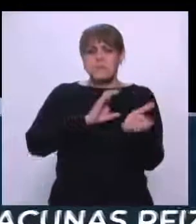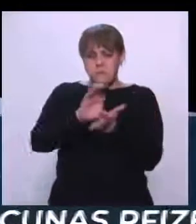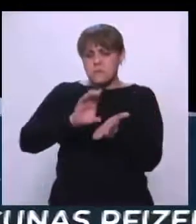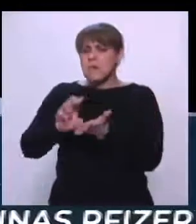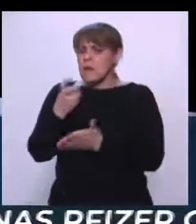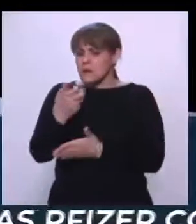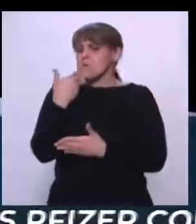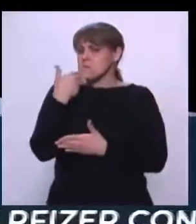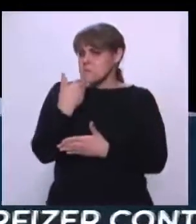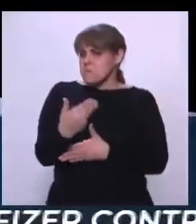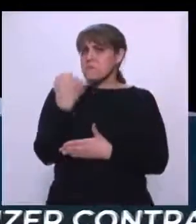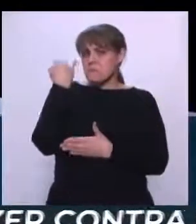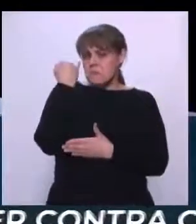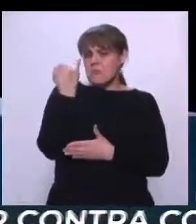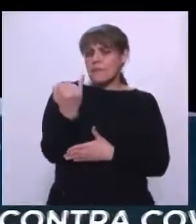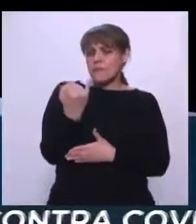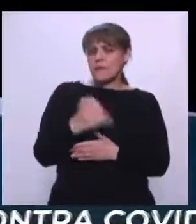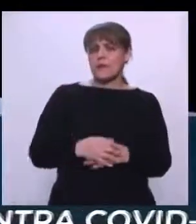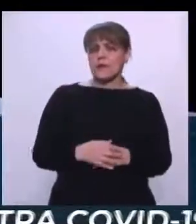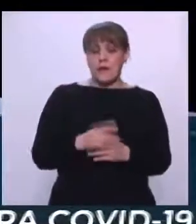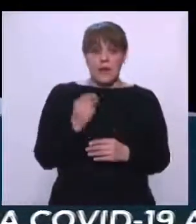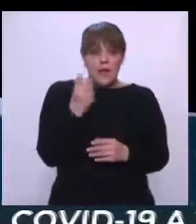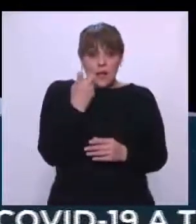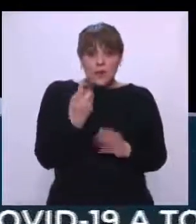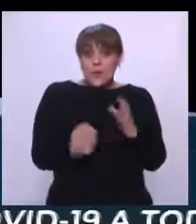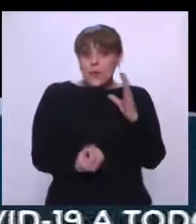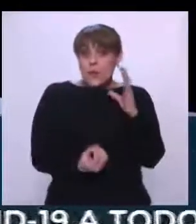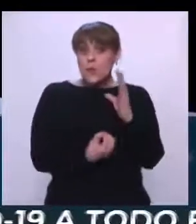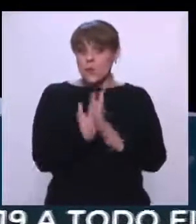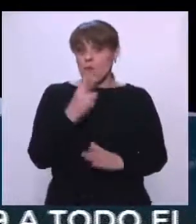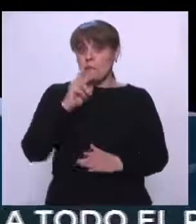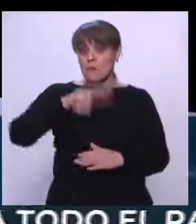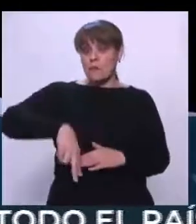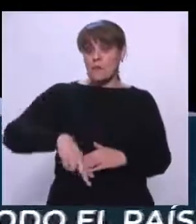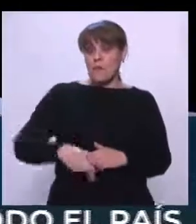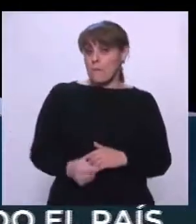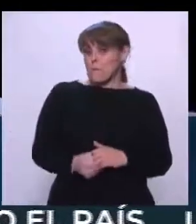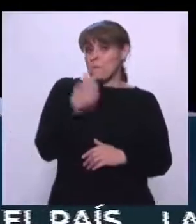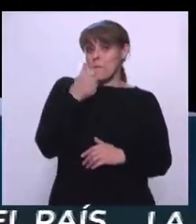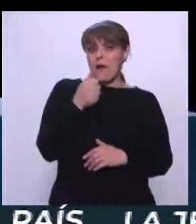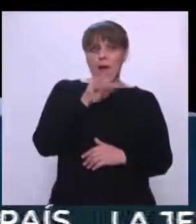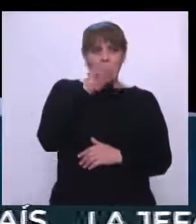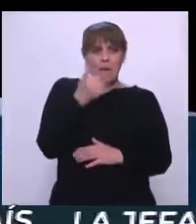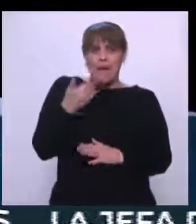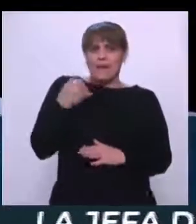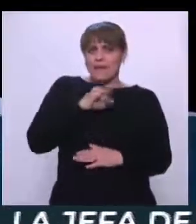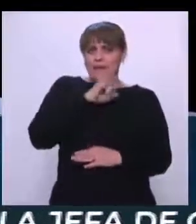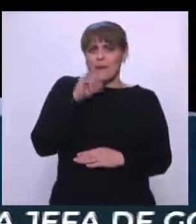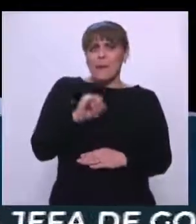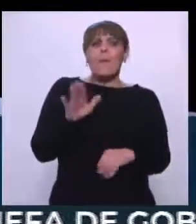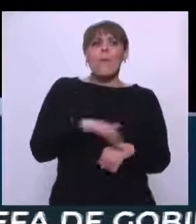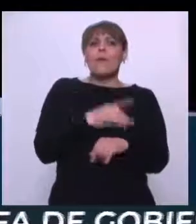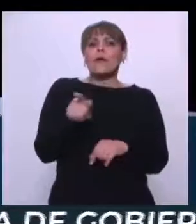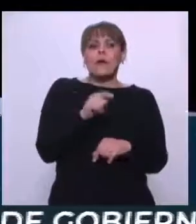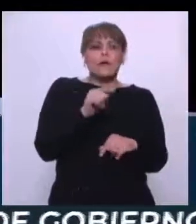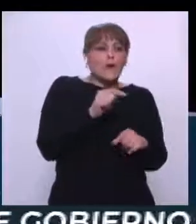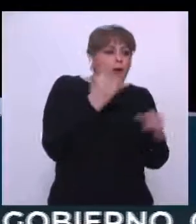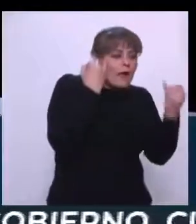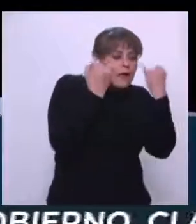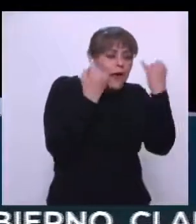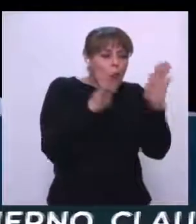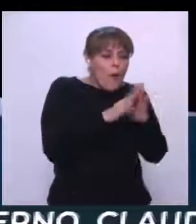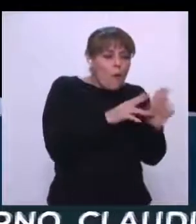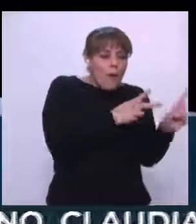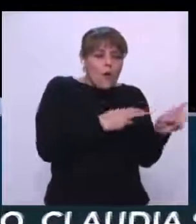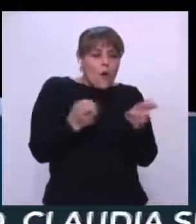y creo que esto es algo inédito, es decir, pues nunca lo habíamos visto porque ellos eran los que planeaban los saqueos, ¿no?